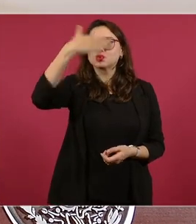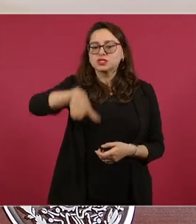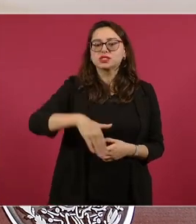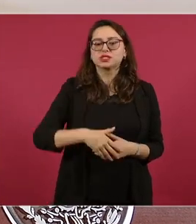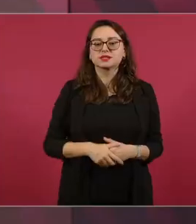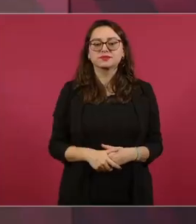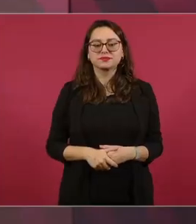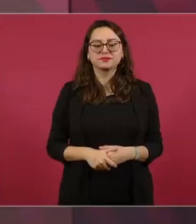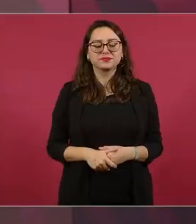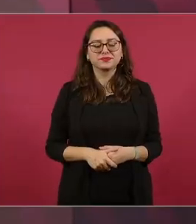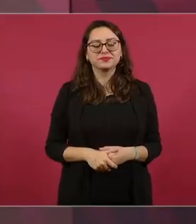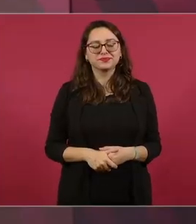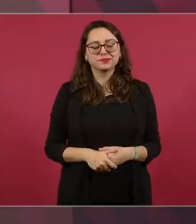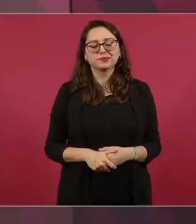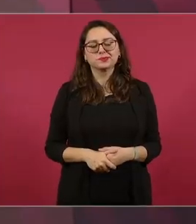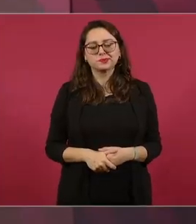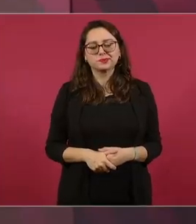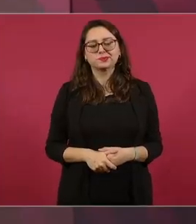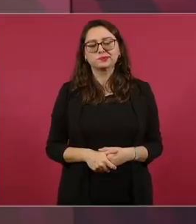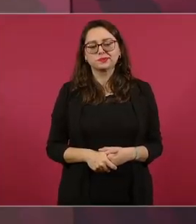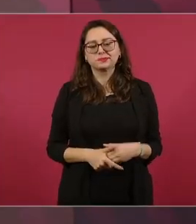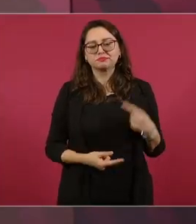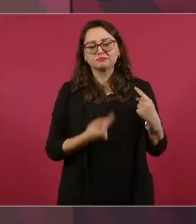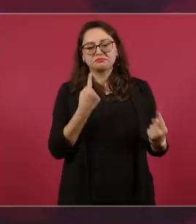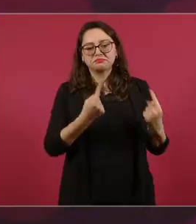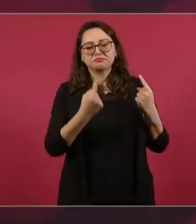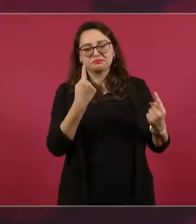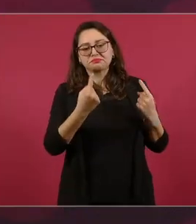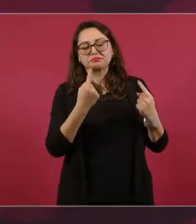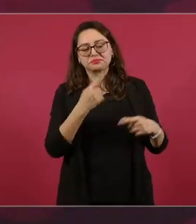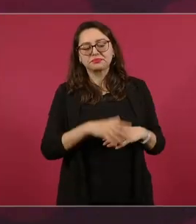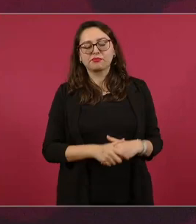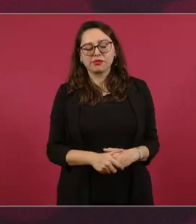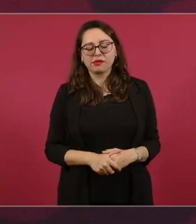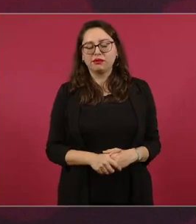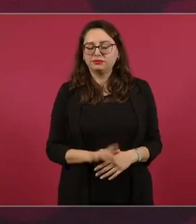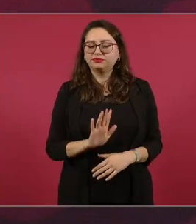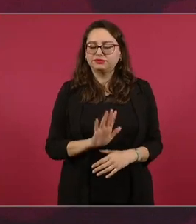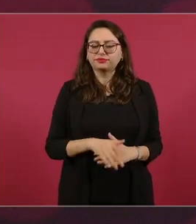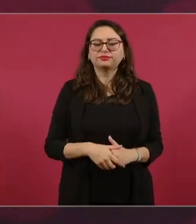le digo, mira, ¿y usted qué opina? Bueno, pues